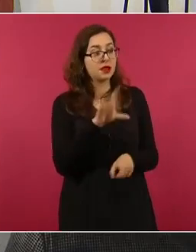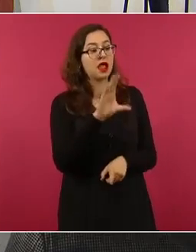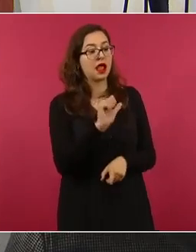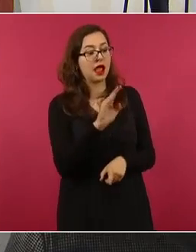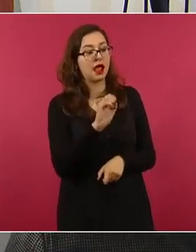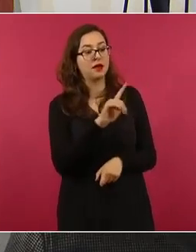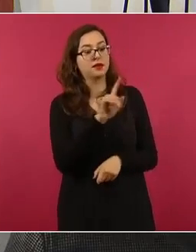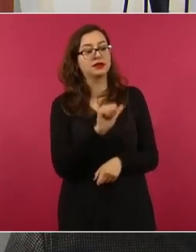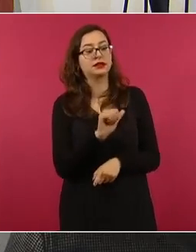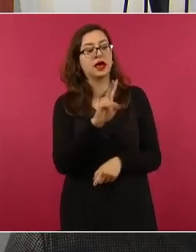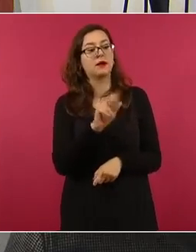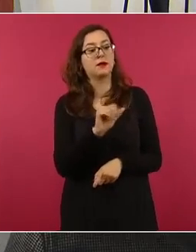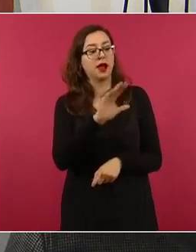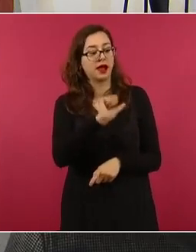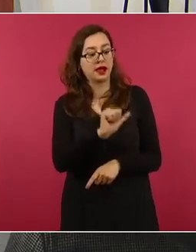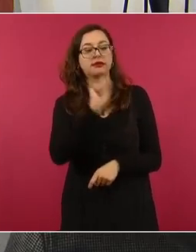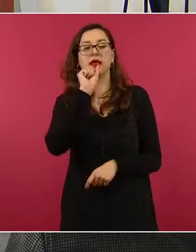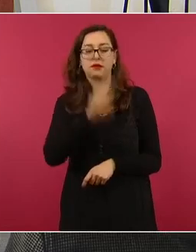entonces, pero